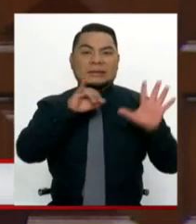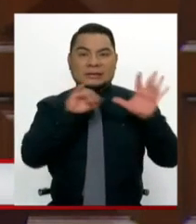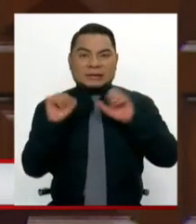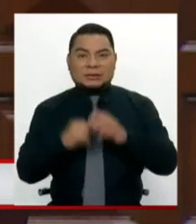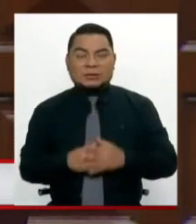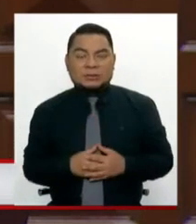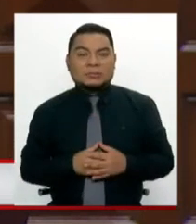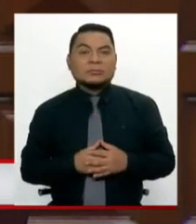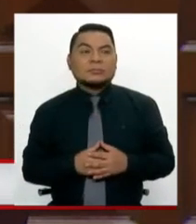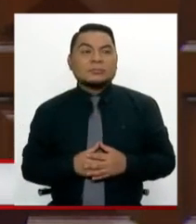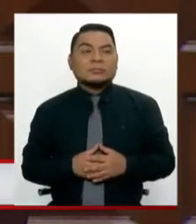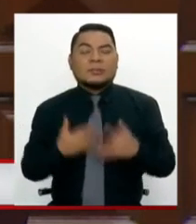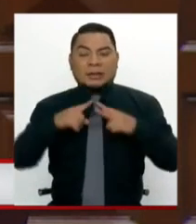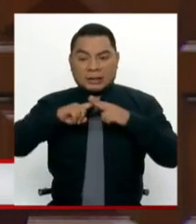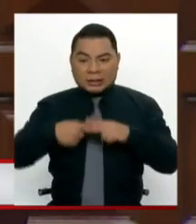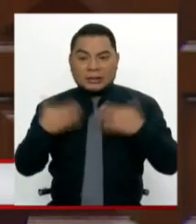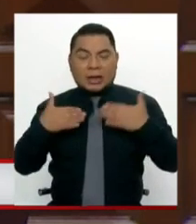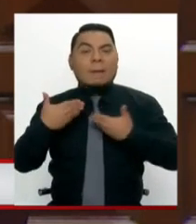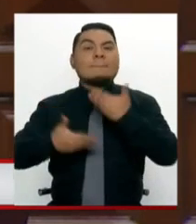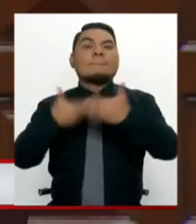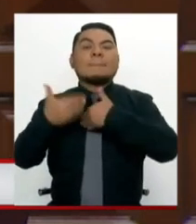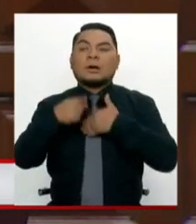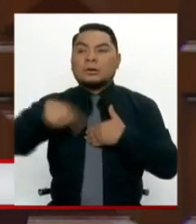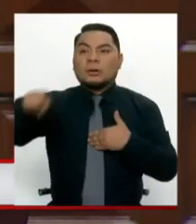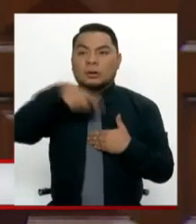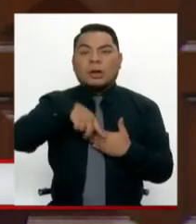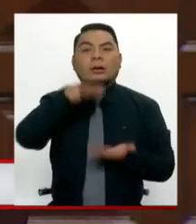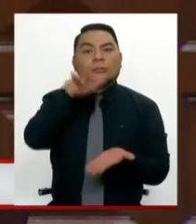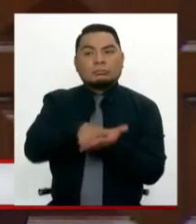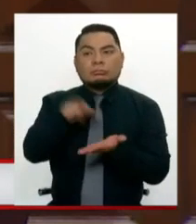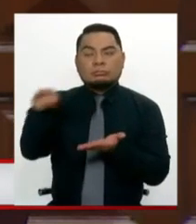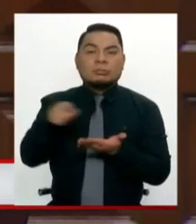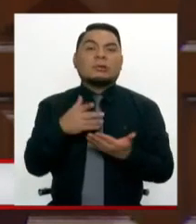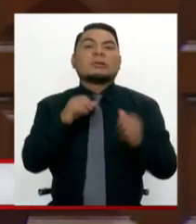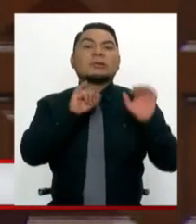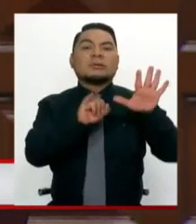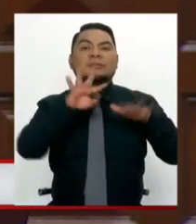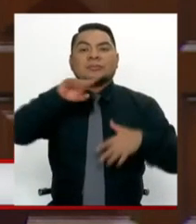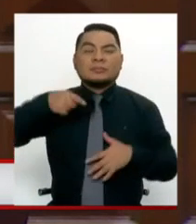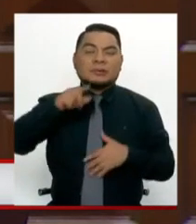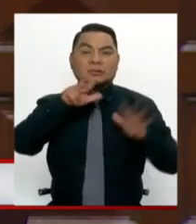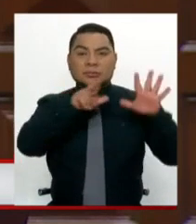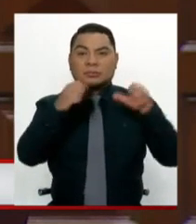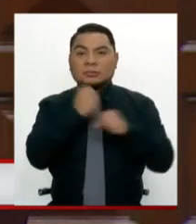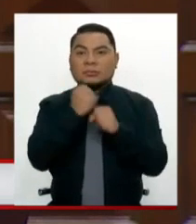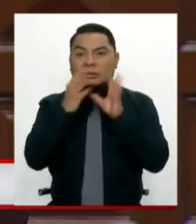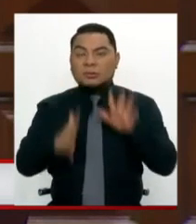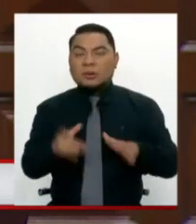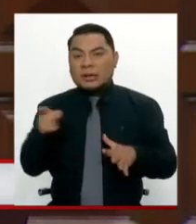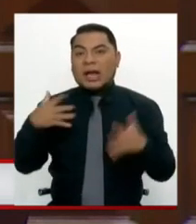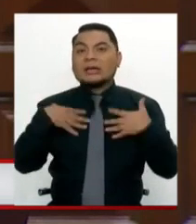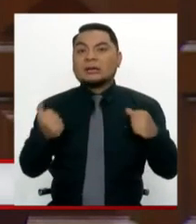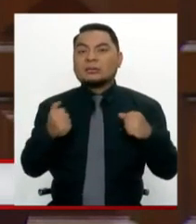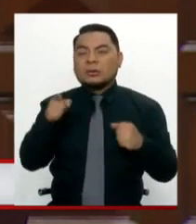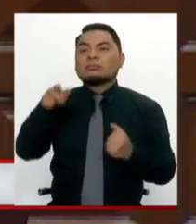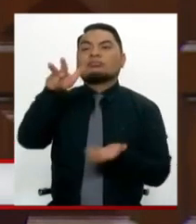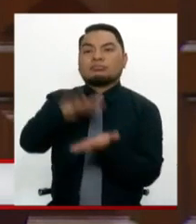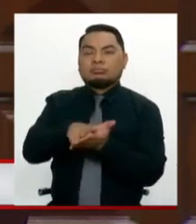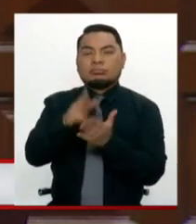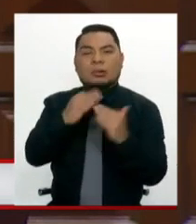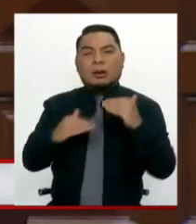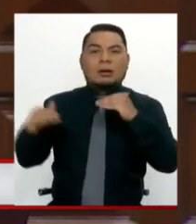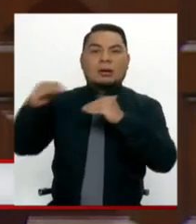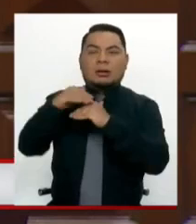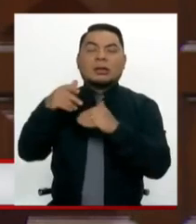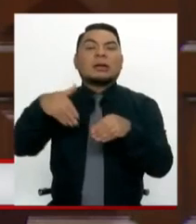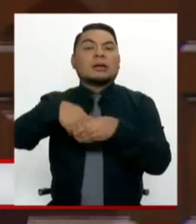a 40.600. Se va a iniciar el proceso de nombramiento para 54.800 trabajadores de salud que se encuentran